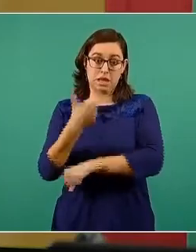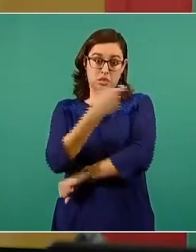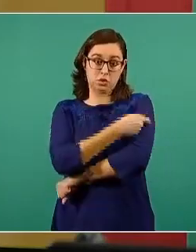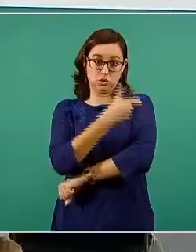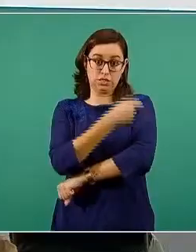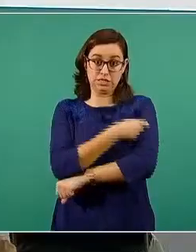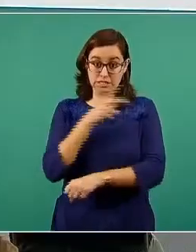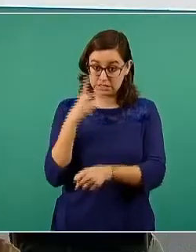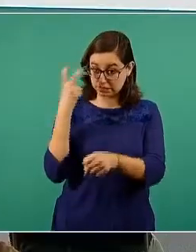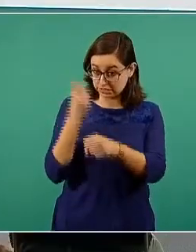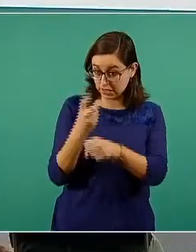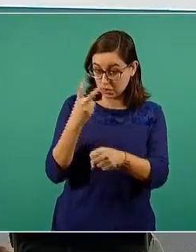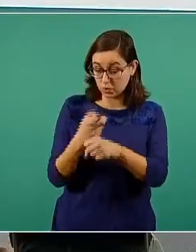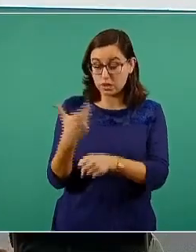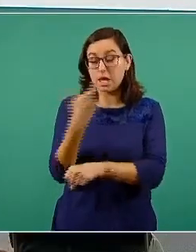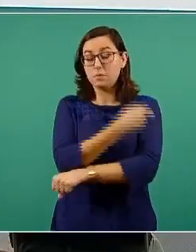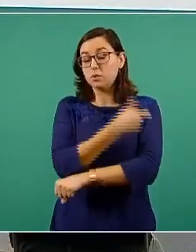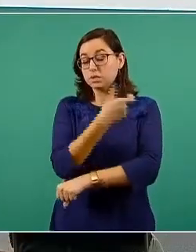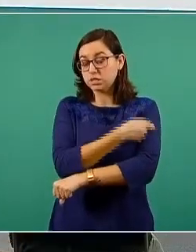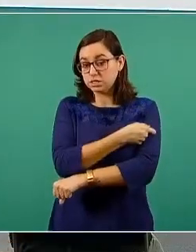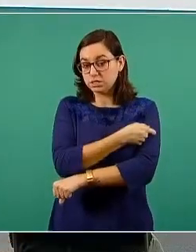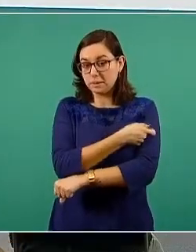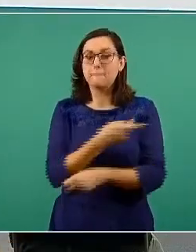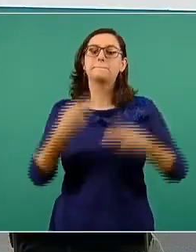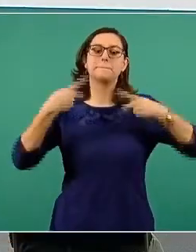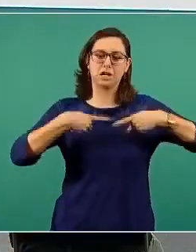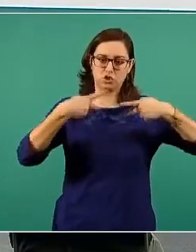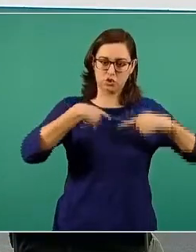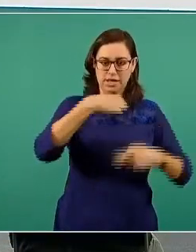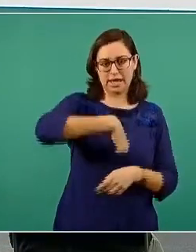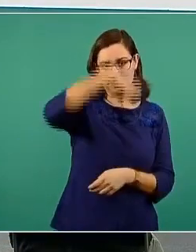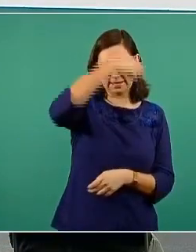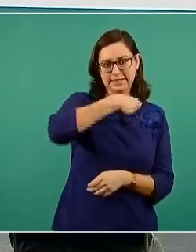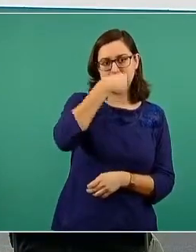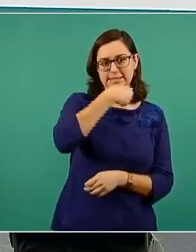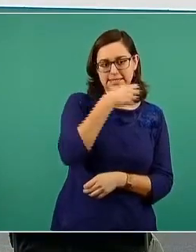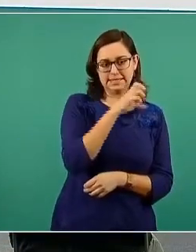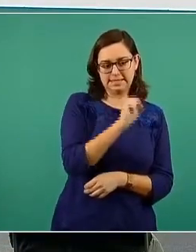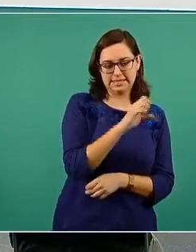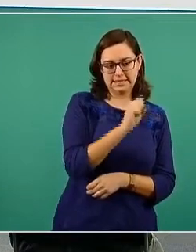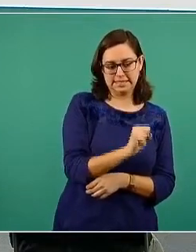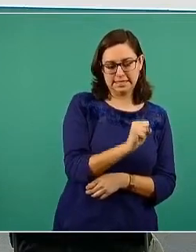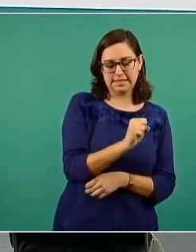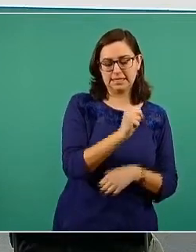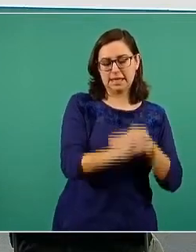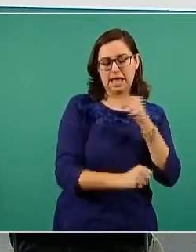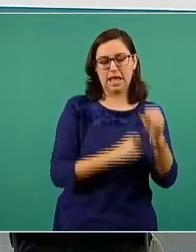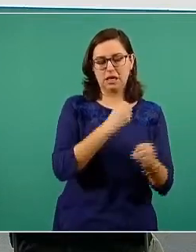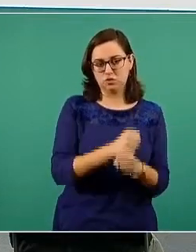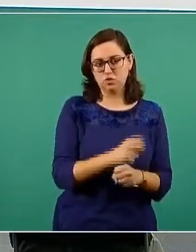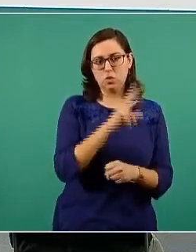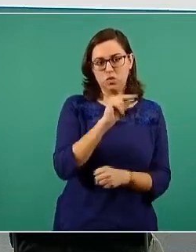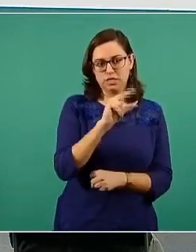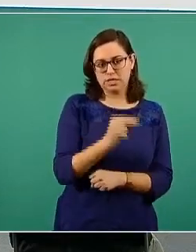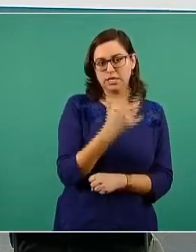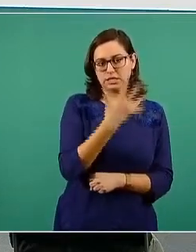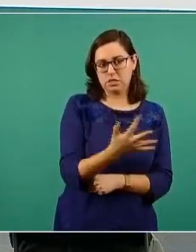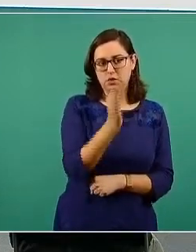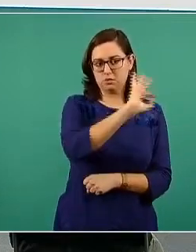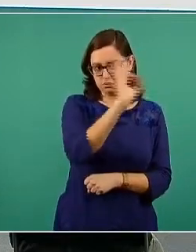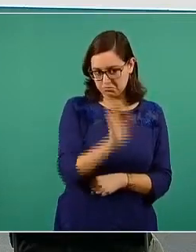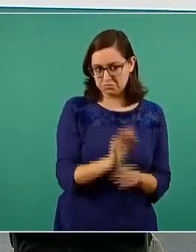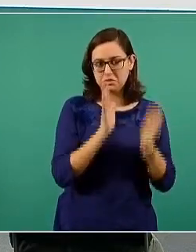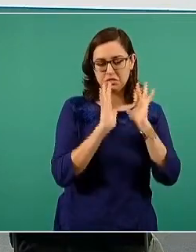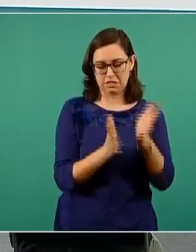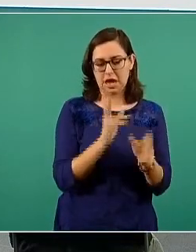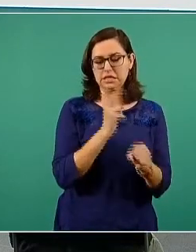segundas dosis están ya para personas mayores de 60 años a 85% de la cobertura del territorio